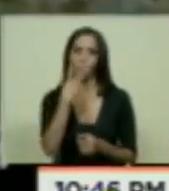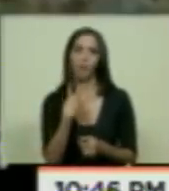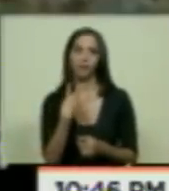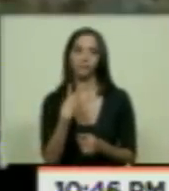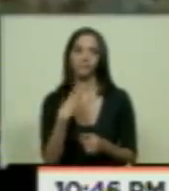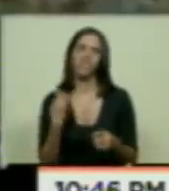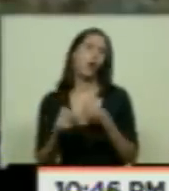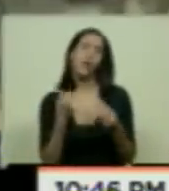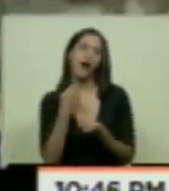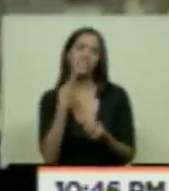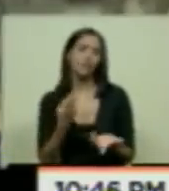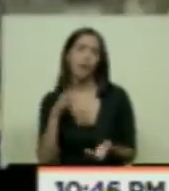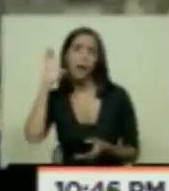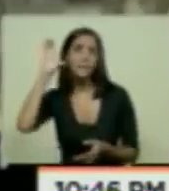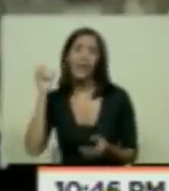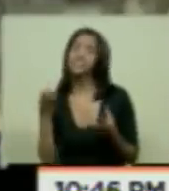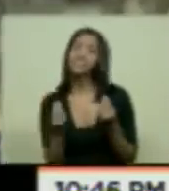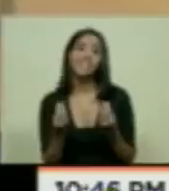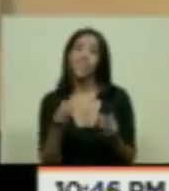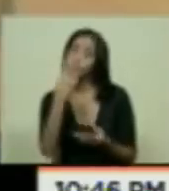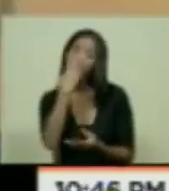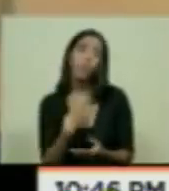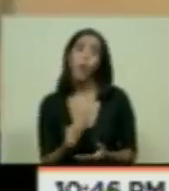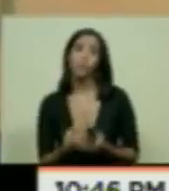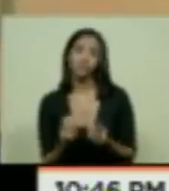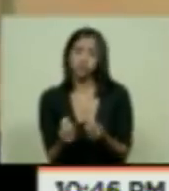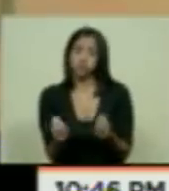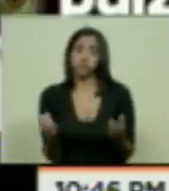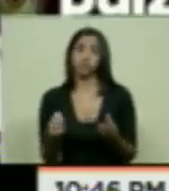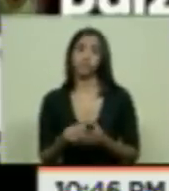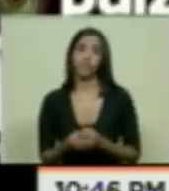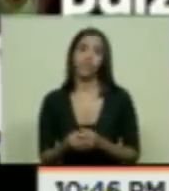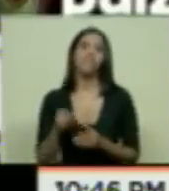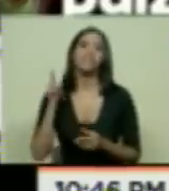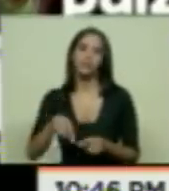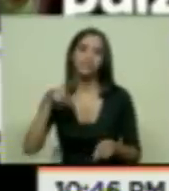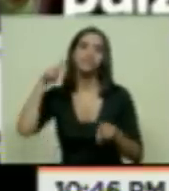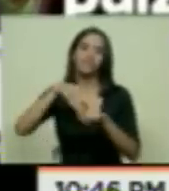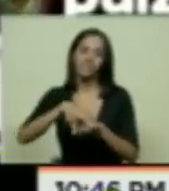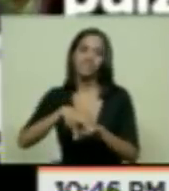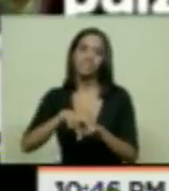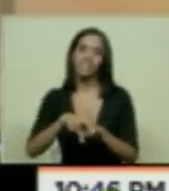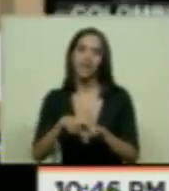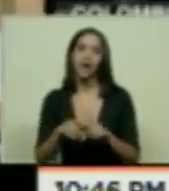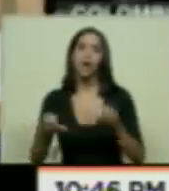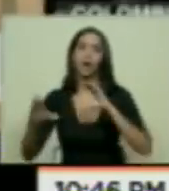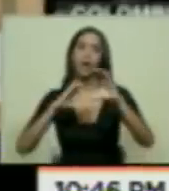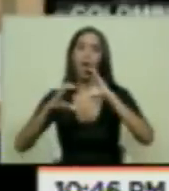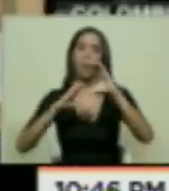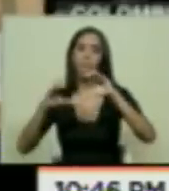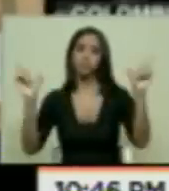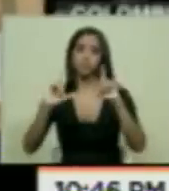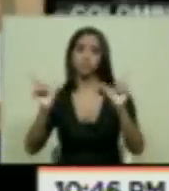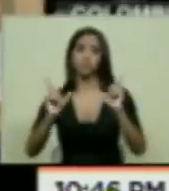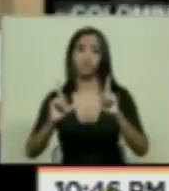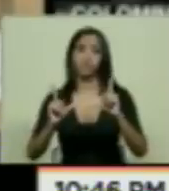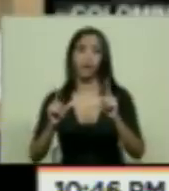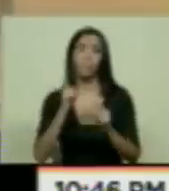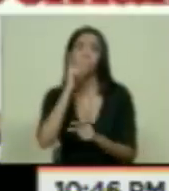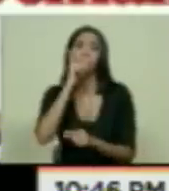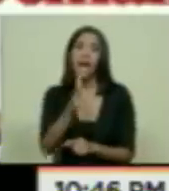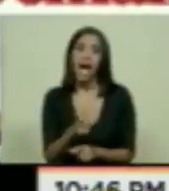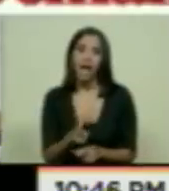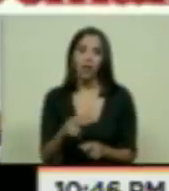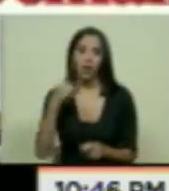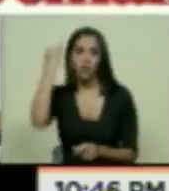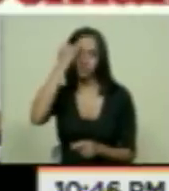decir esto en un país donde hay tantos pobres? Una vez más fuimos víctimas de una estrategia comunicacional perversa, un adoctrinamiento ideológico,